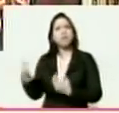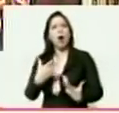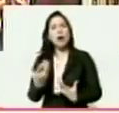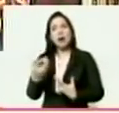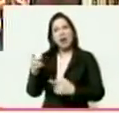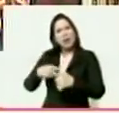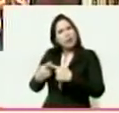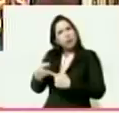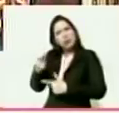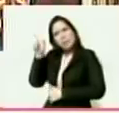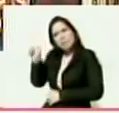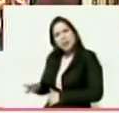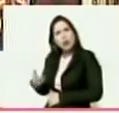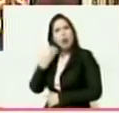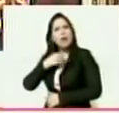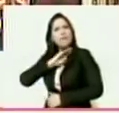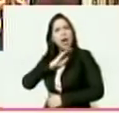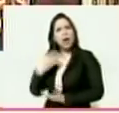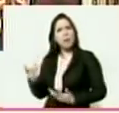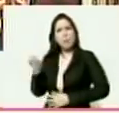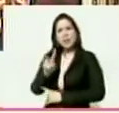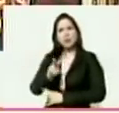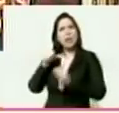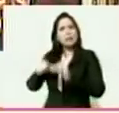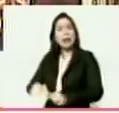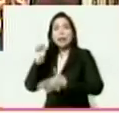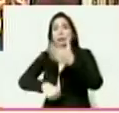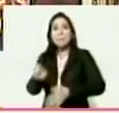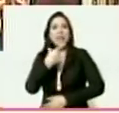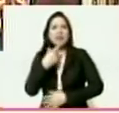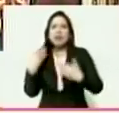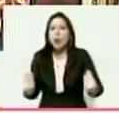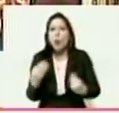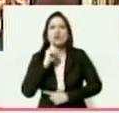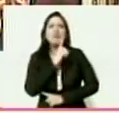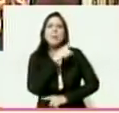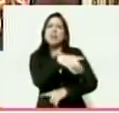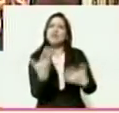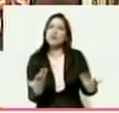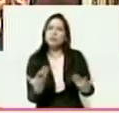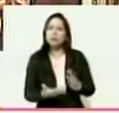en Venezuela se queda sin la medicina que necesita. ¿Cómo se llama ese?